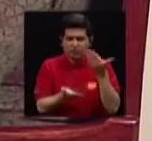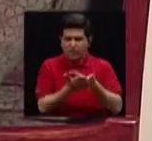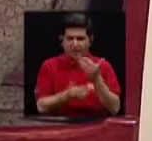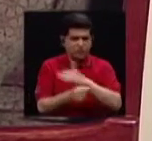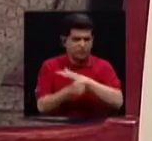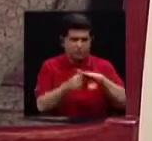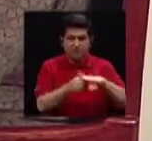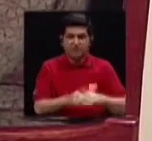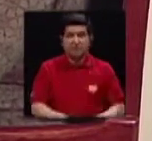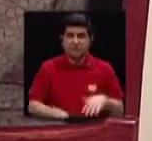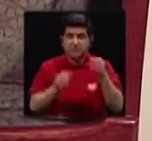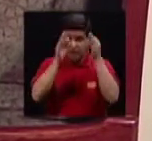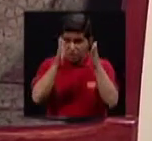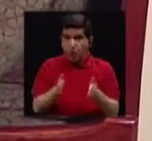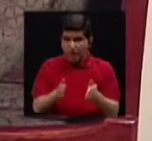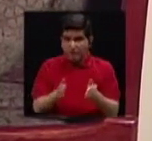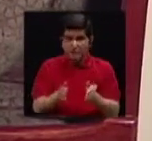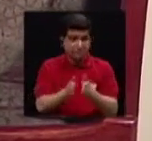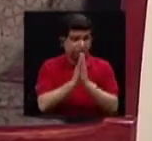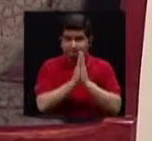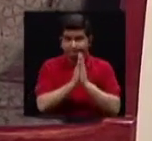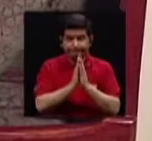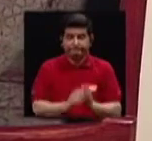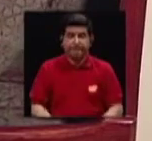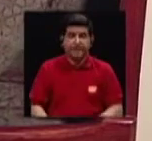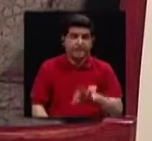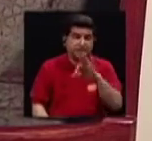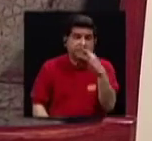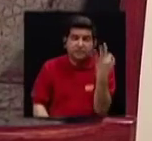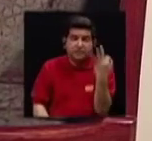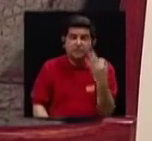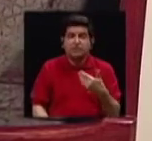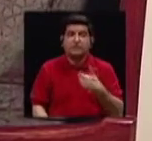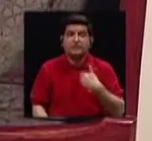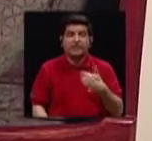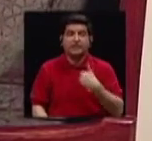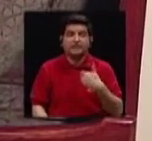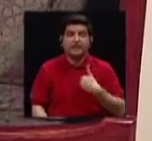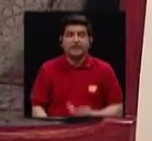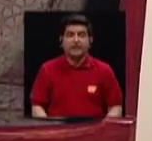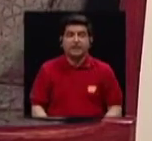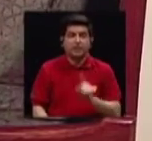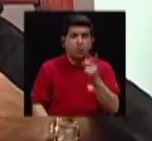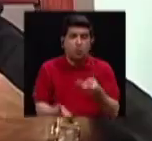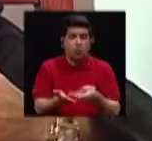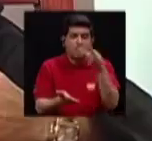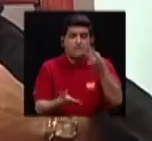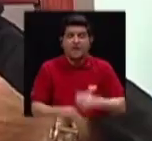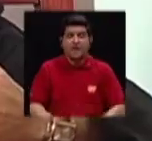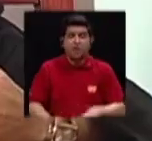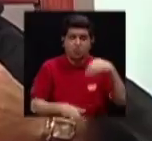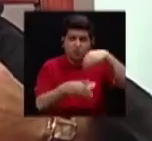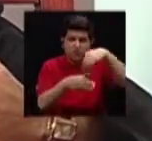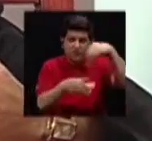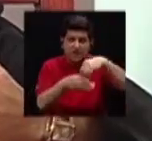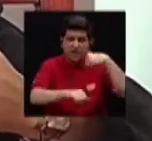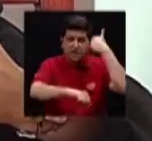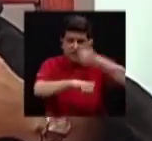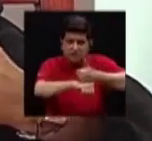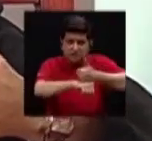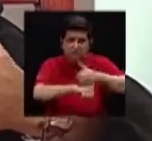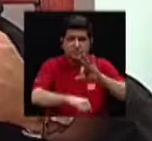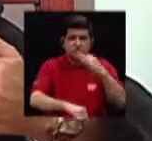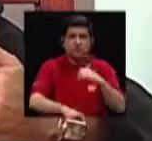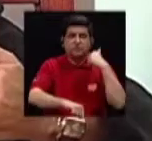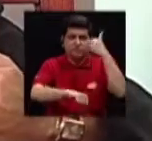recaba las pruebas necesarias para que haya un monto de ingresos establecido, de modo que se